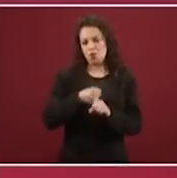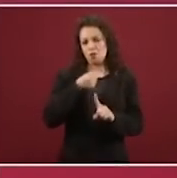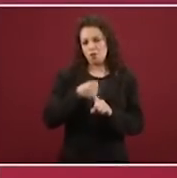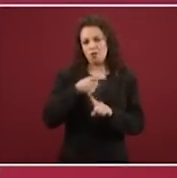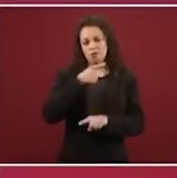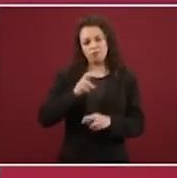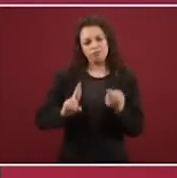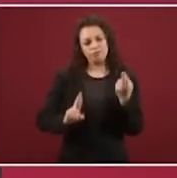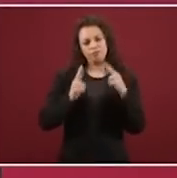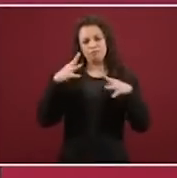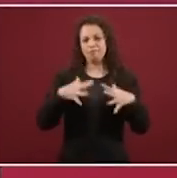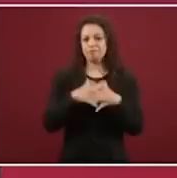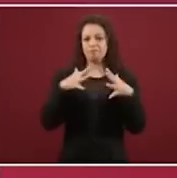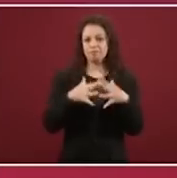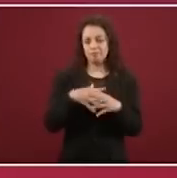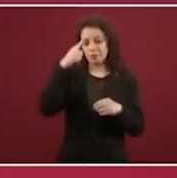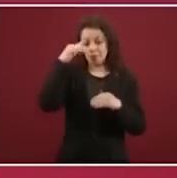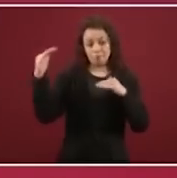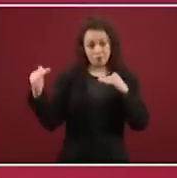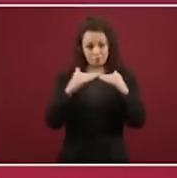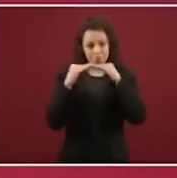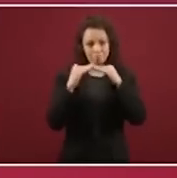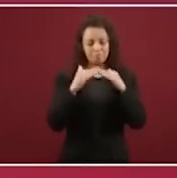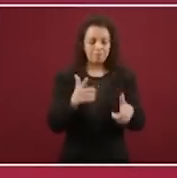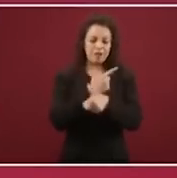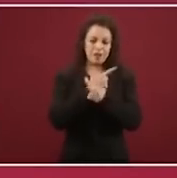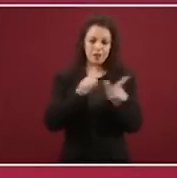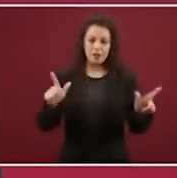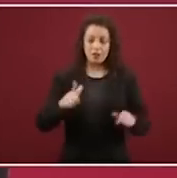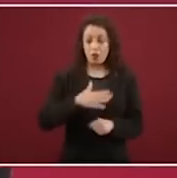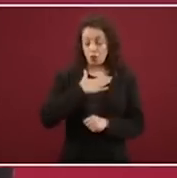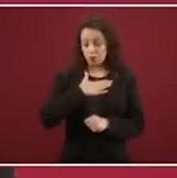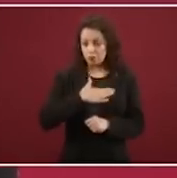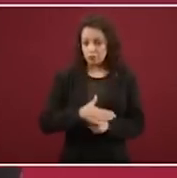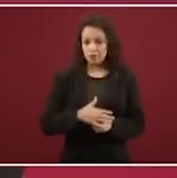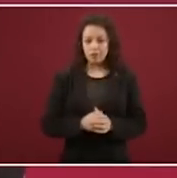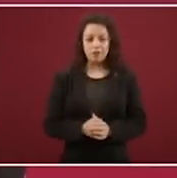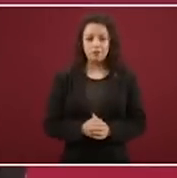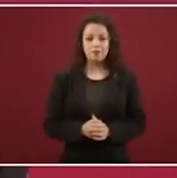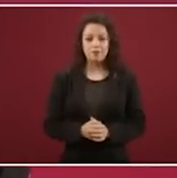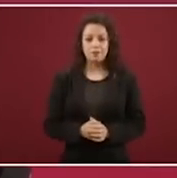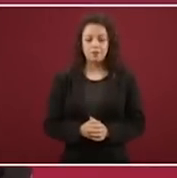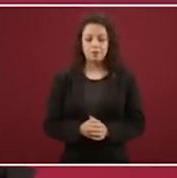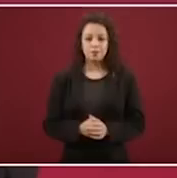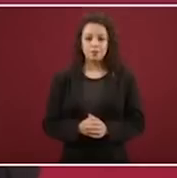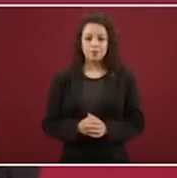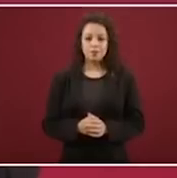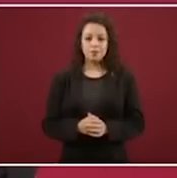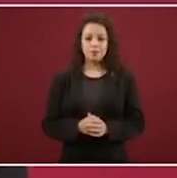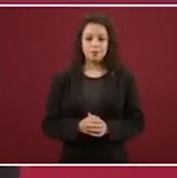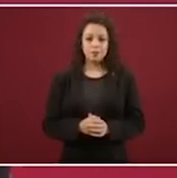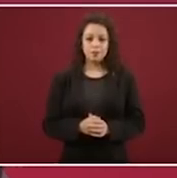la democracia, por la libertad, por la justicia. Es muy